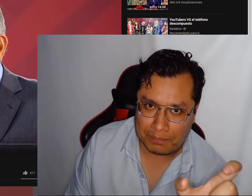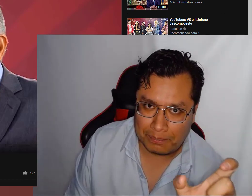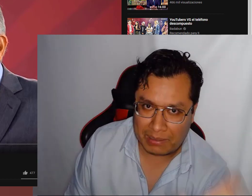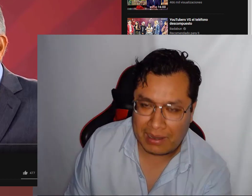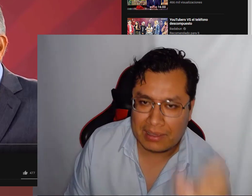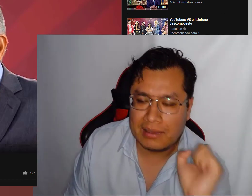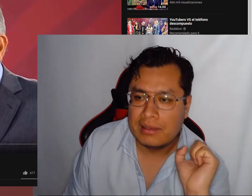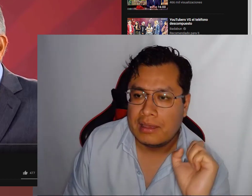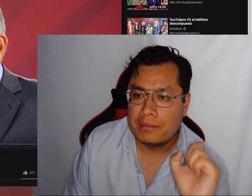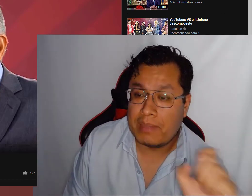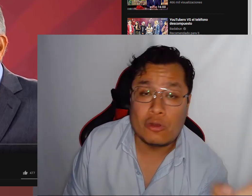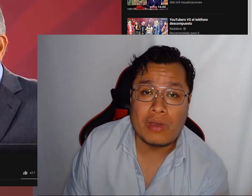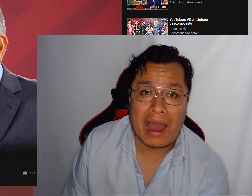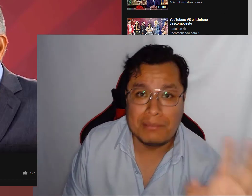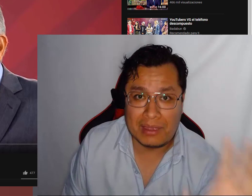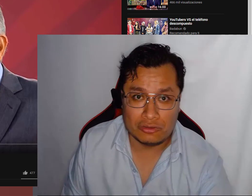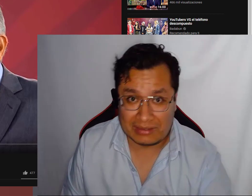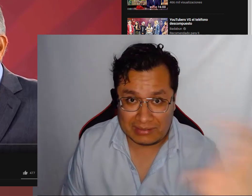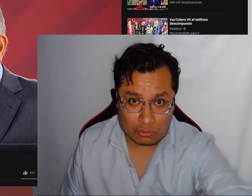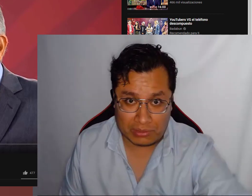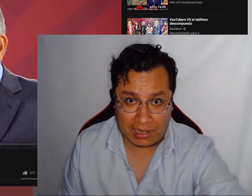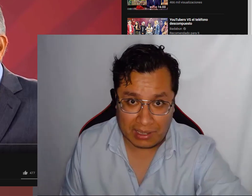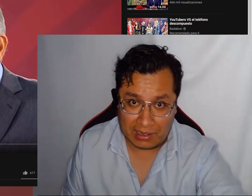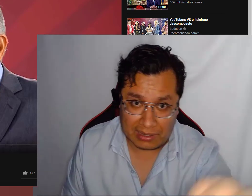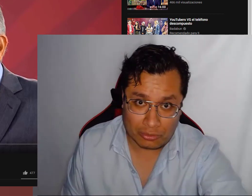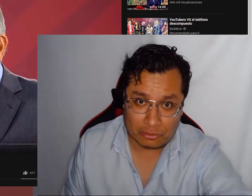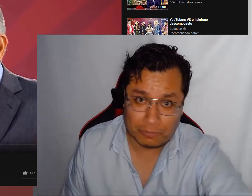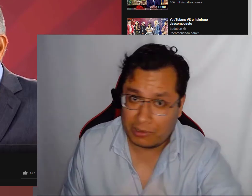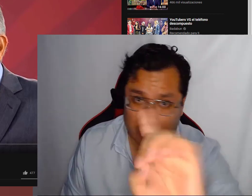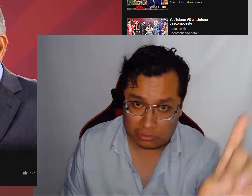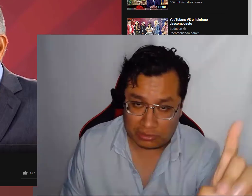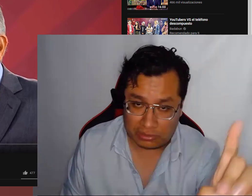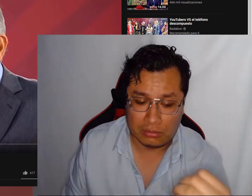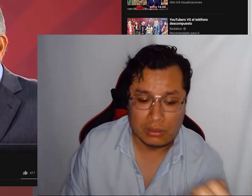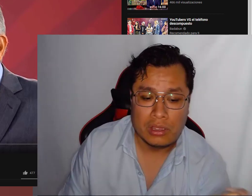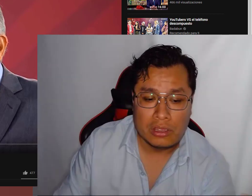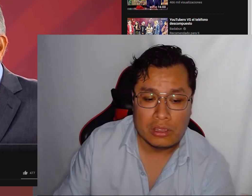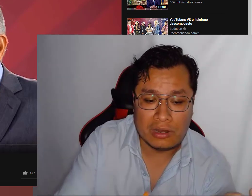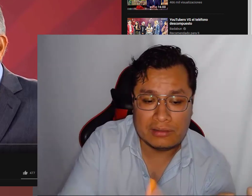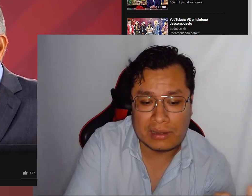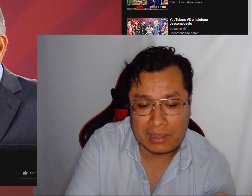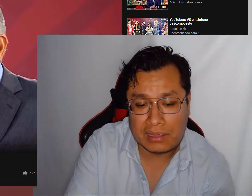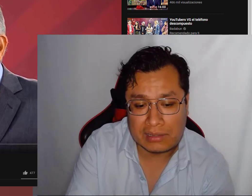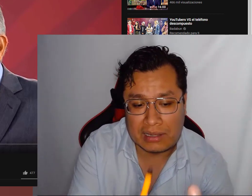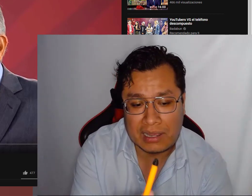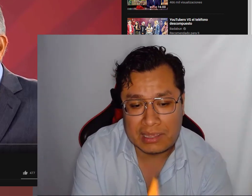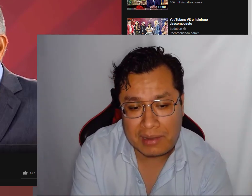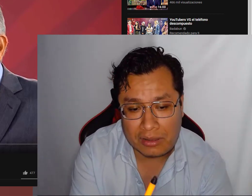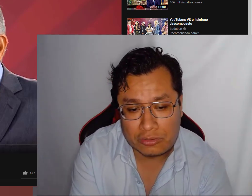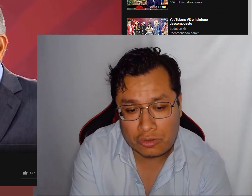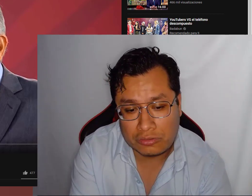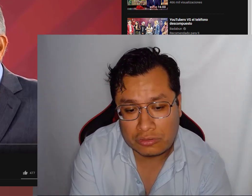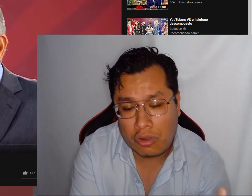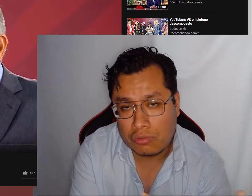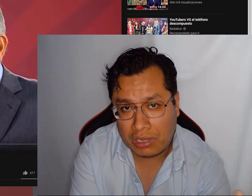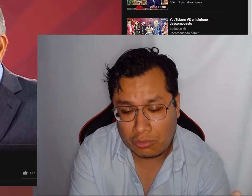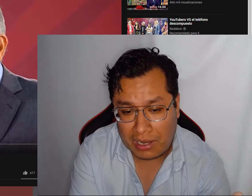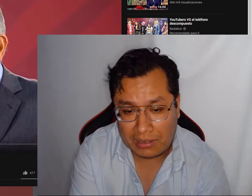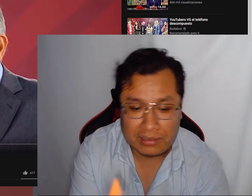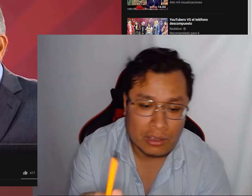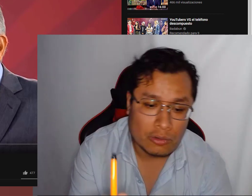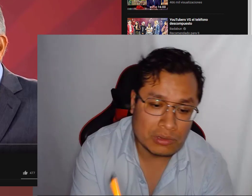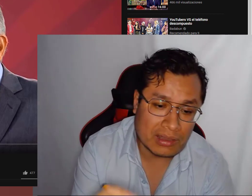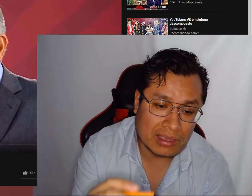que es para primaria pero al menos en secundaria en la norma superior no se dio yo les daría tendrían que llevar dos co